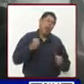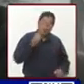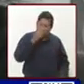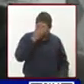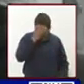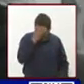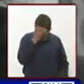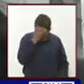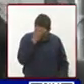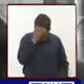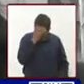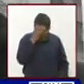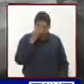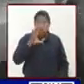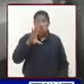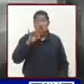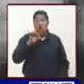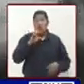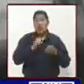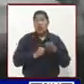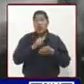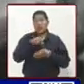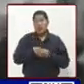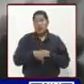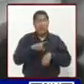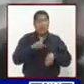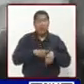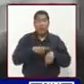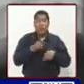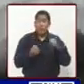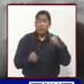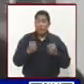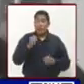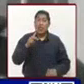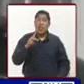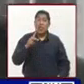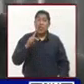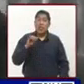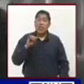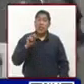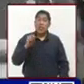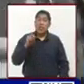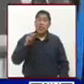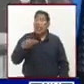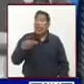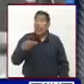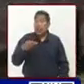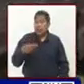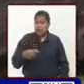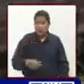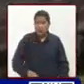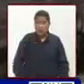Me han robado el 8 de septiembre. ¿Qué tipo de vehículo es? Es Kinlon, Kinlon.